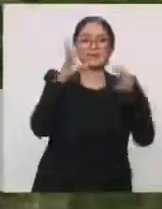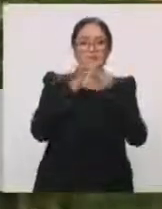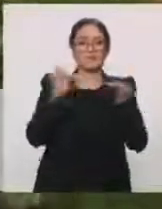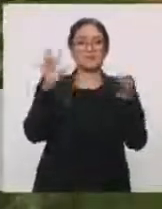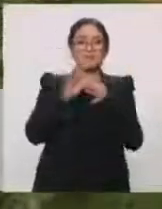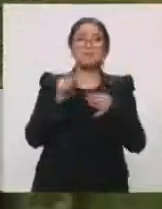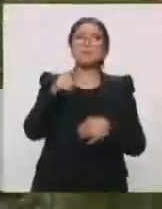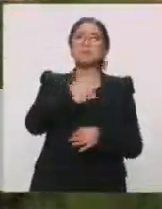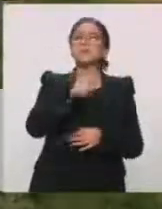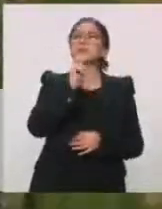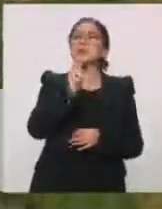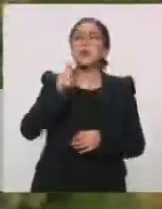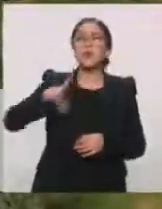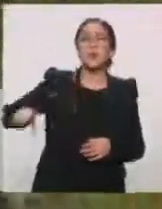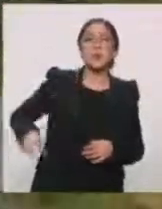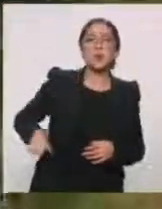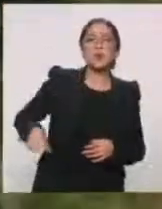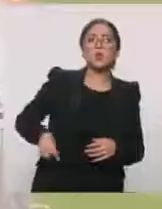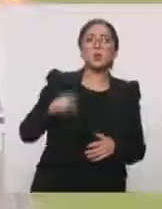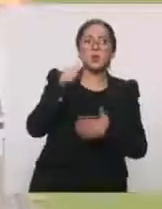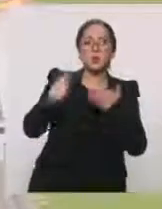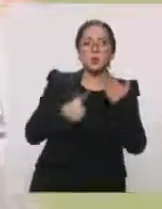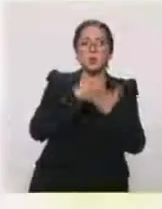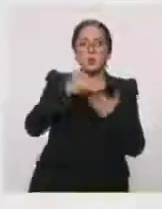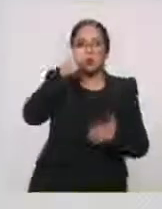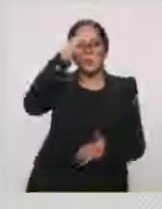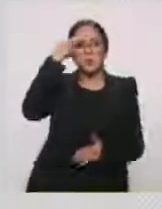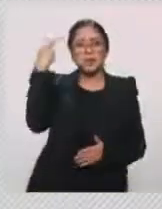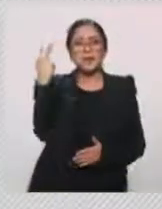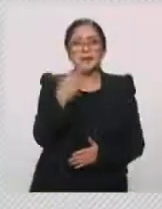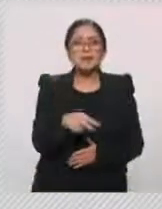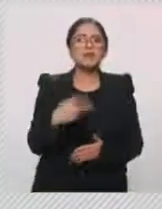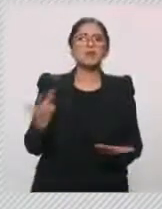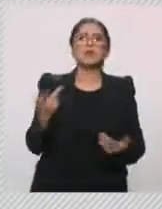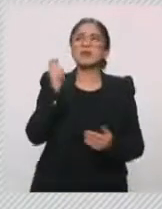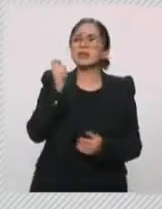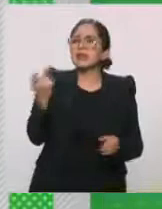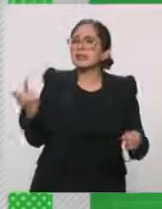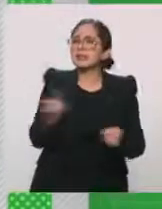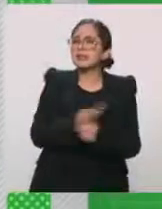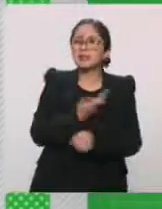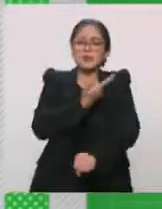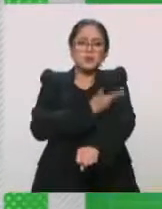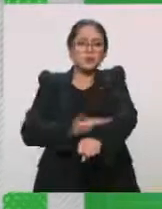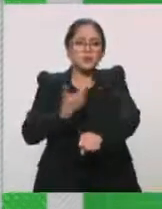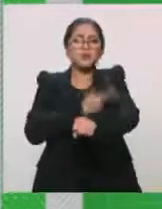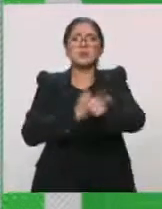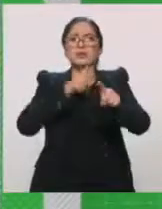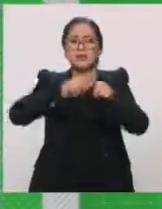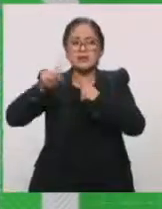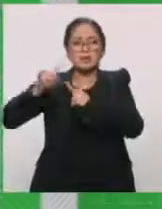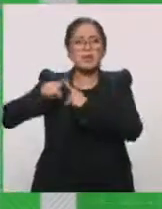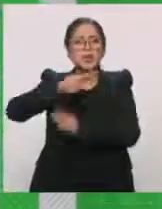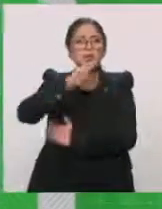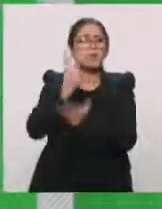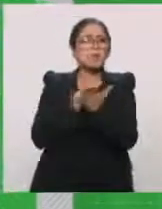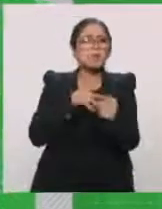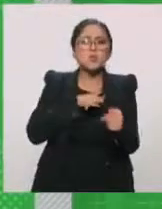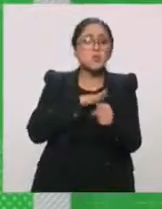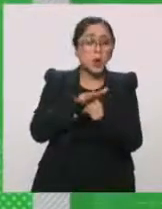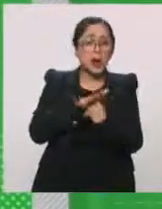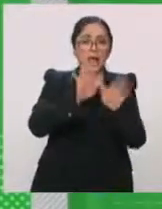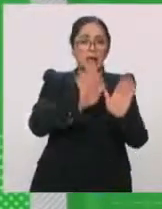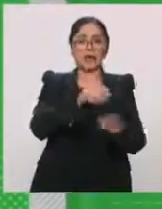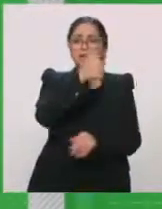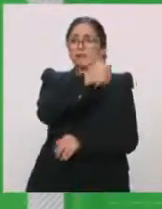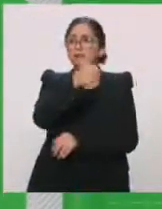pues desde el propio gobierno central aquí en la Ciudad de México. ¿Qué se hace? ¿Cuáles son los programas al respecto? Pero además nosotros de manera